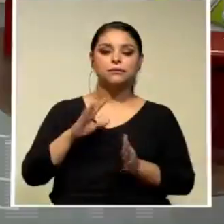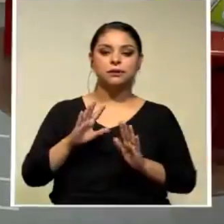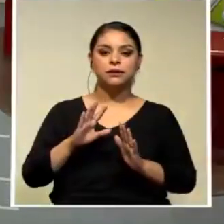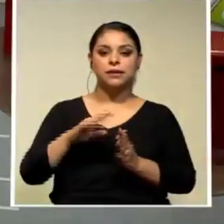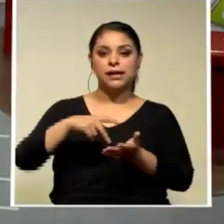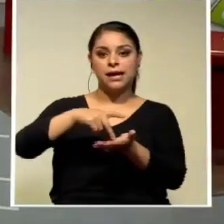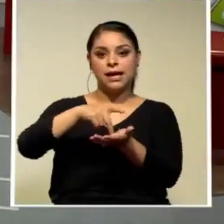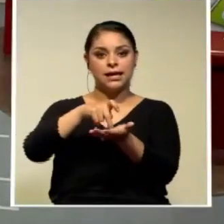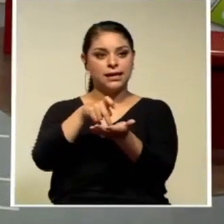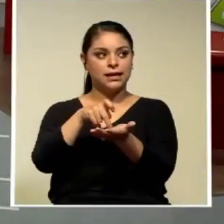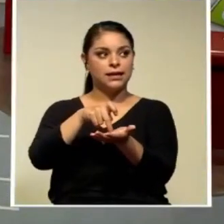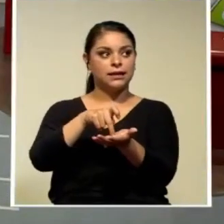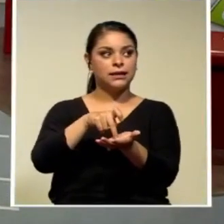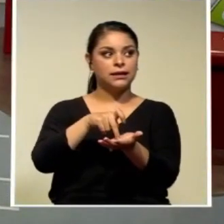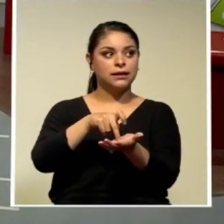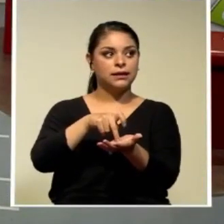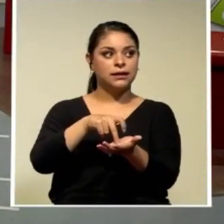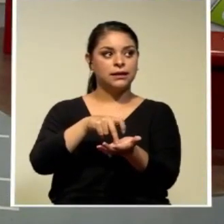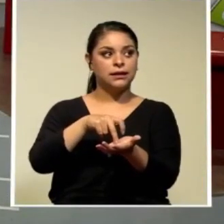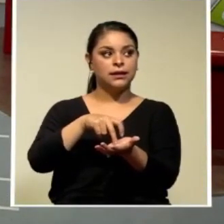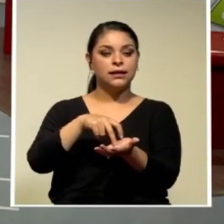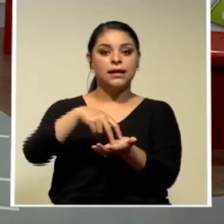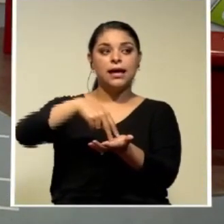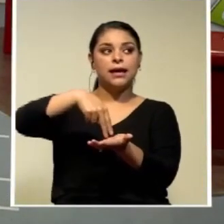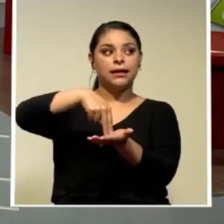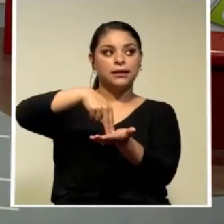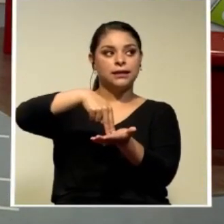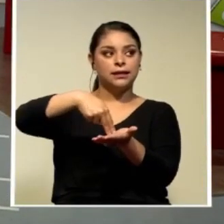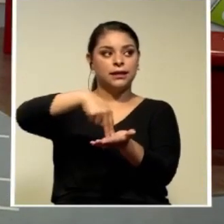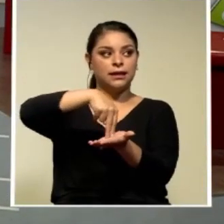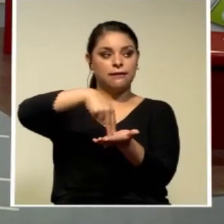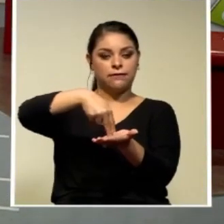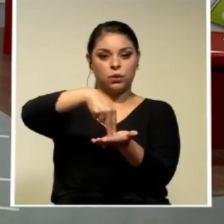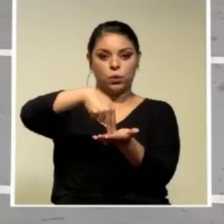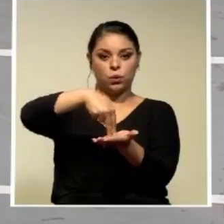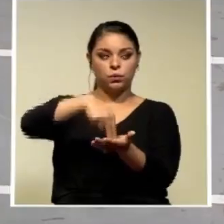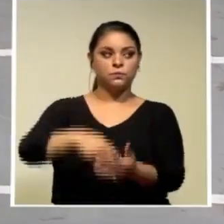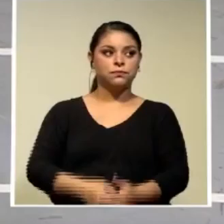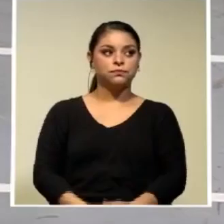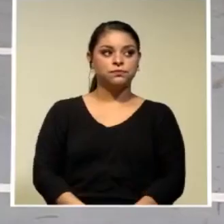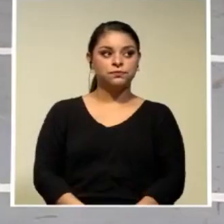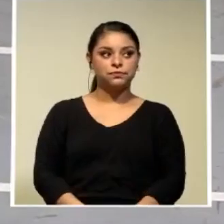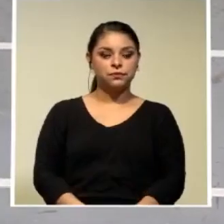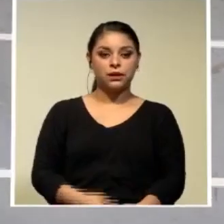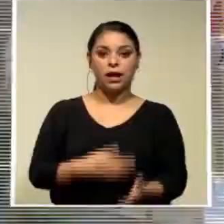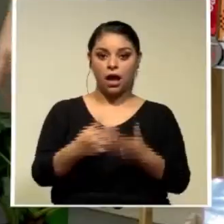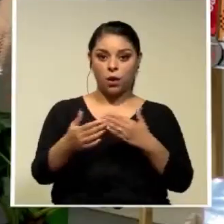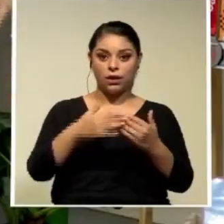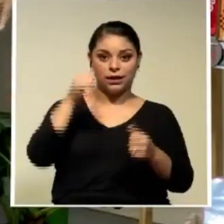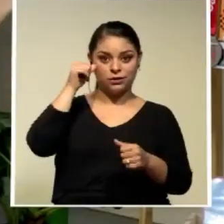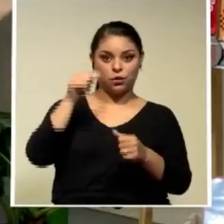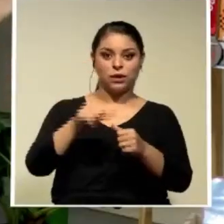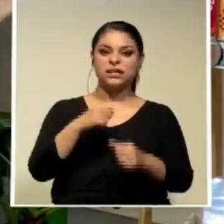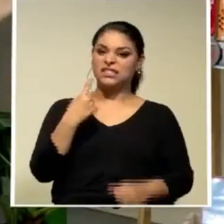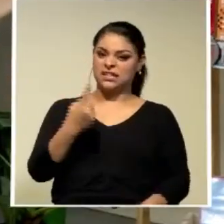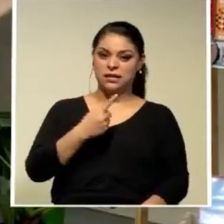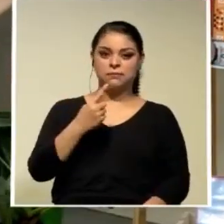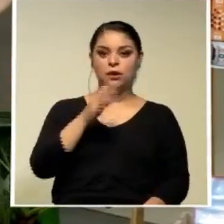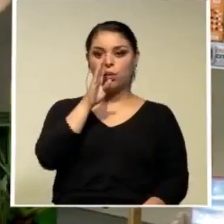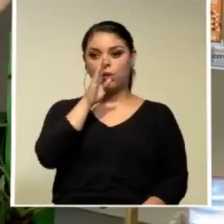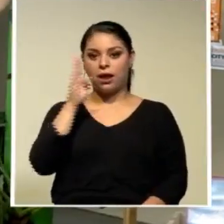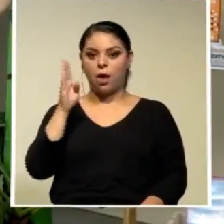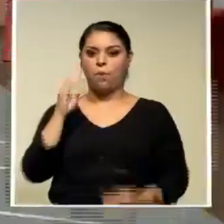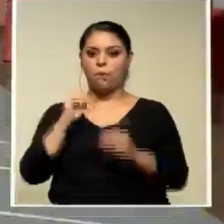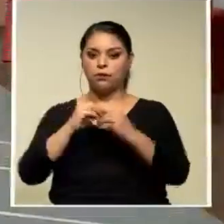con los dos pies, niña. Ah, sí, podría porque ser. Hay que ejercitar las sí, dos partes ser. De nuestro cuerpo. Aunque recuerde que siempre hay un lado dominante. Dominante, ¿verdad? Pero hay